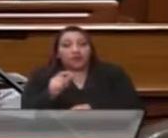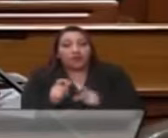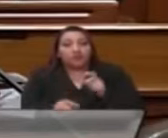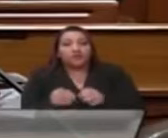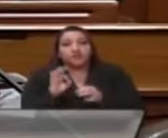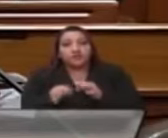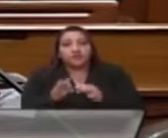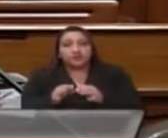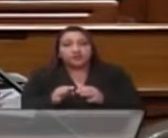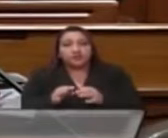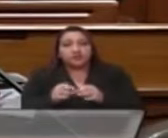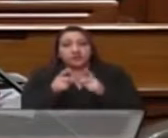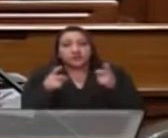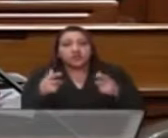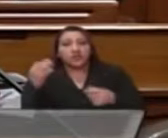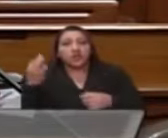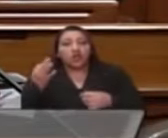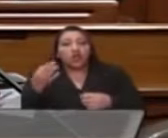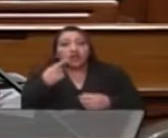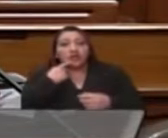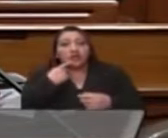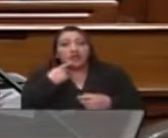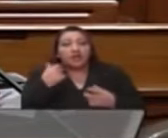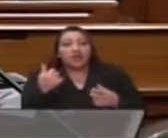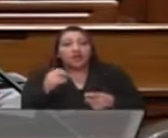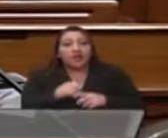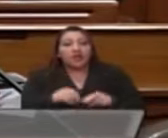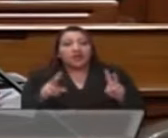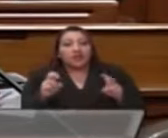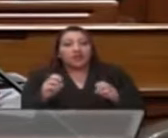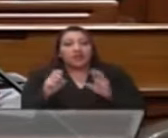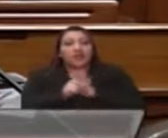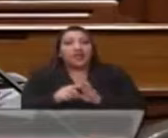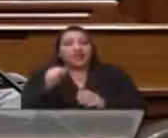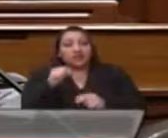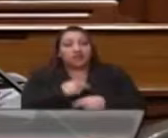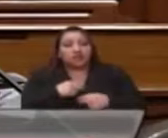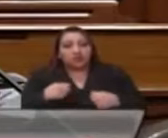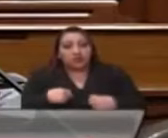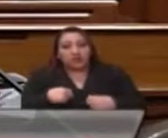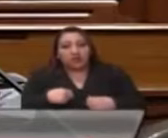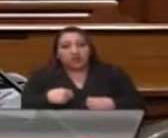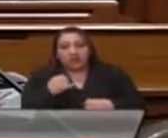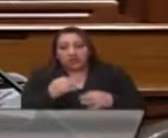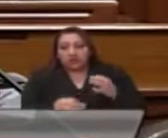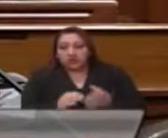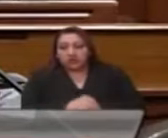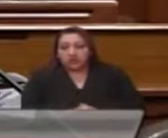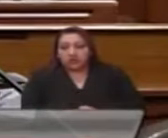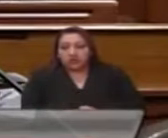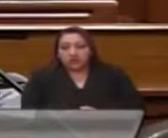los traductores de lenguas originarias en temas de derechos humanos y justicia.